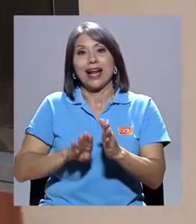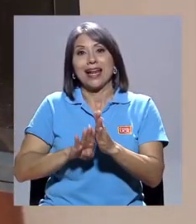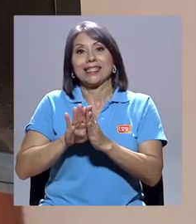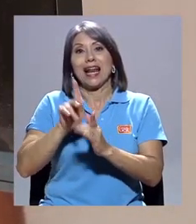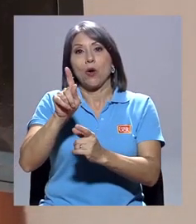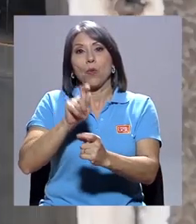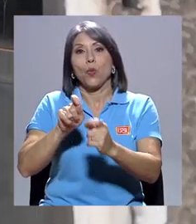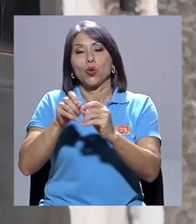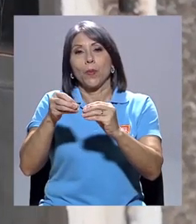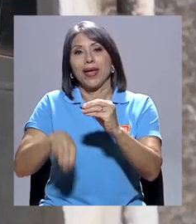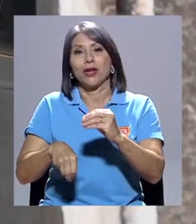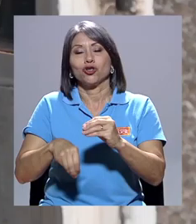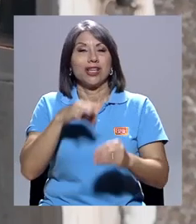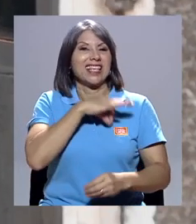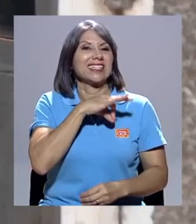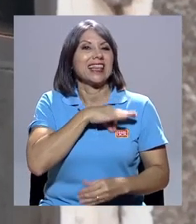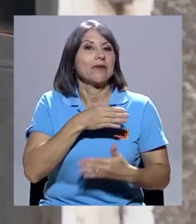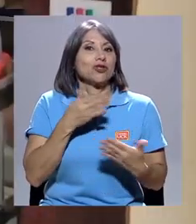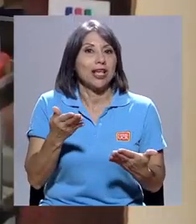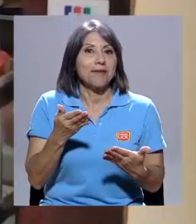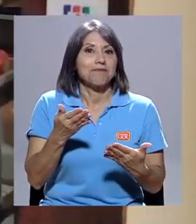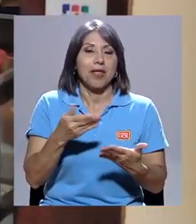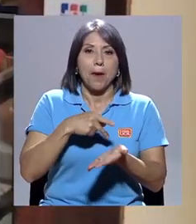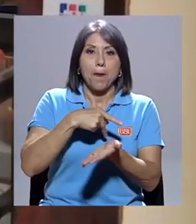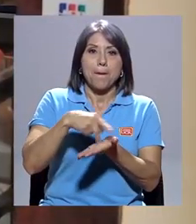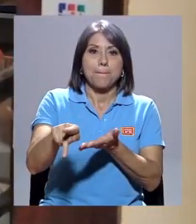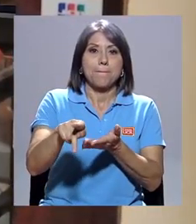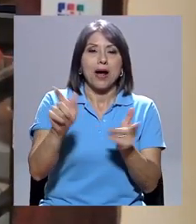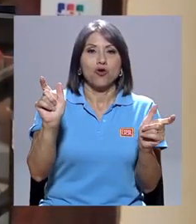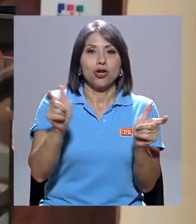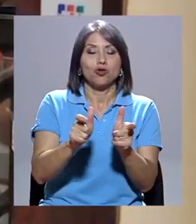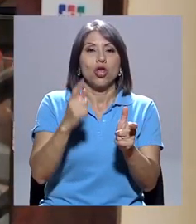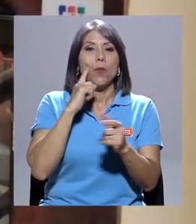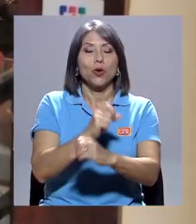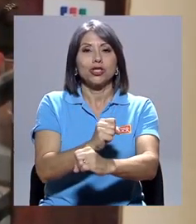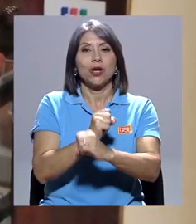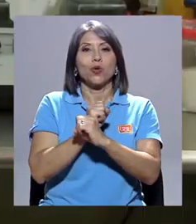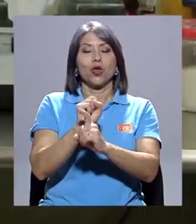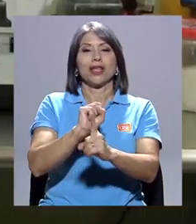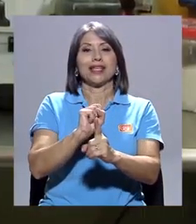se encuentra el establecimiento de un pago reducido por concepto del seguro de salud.